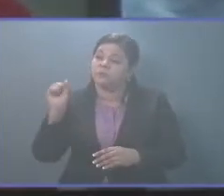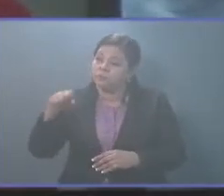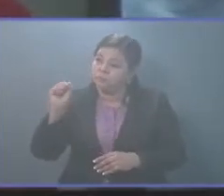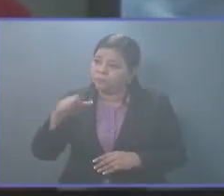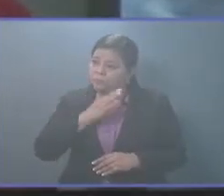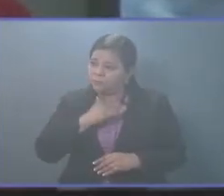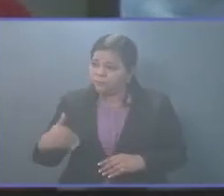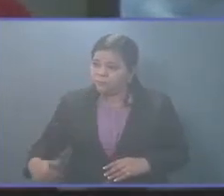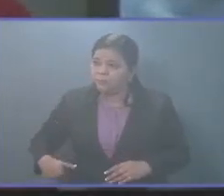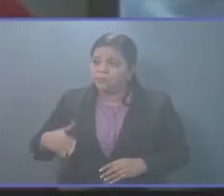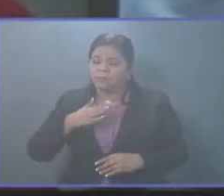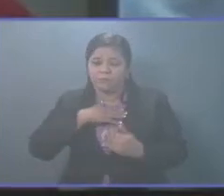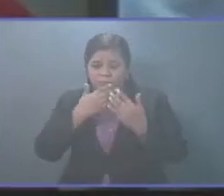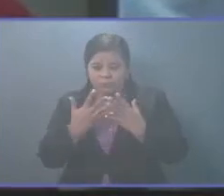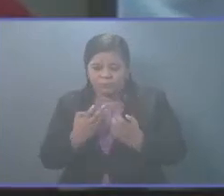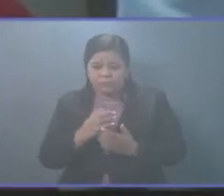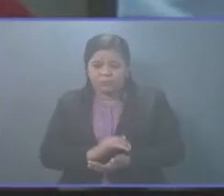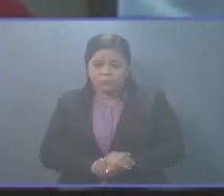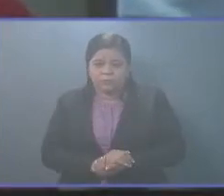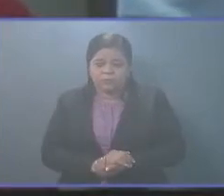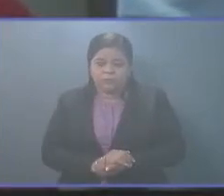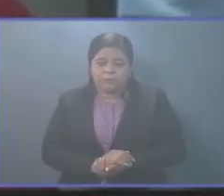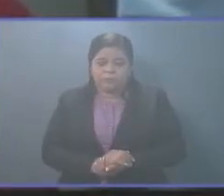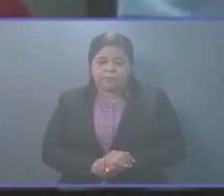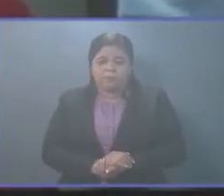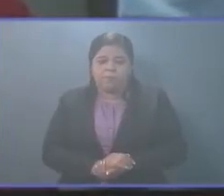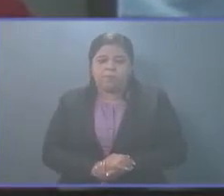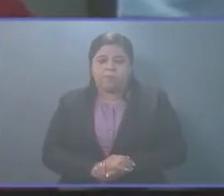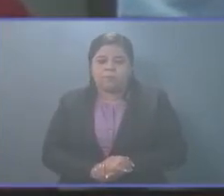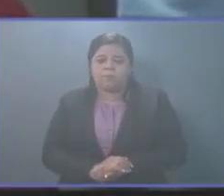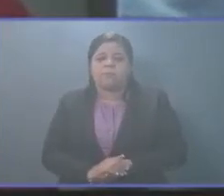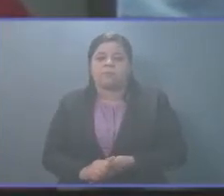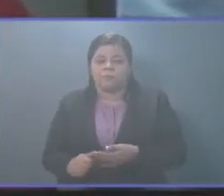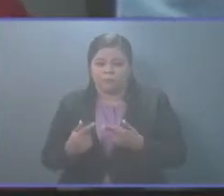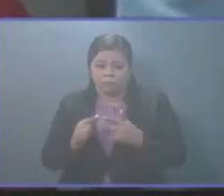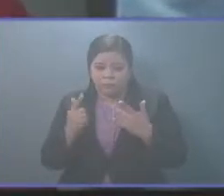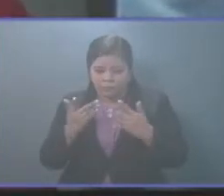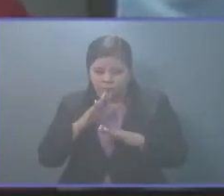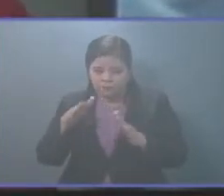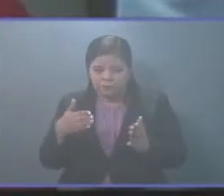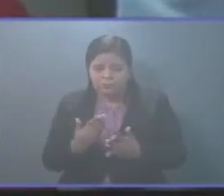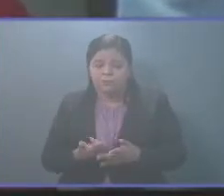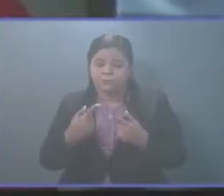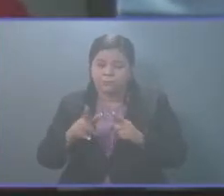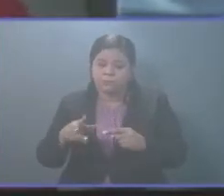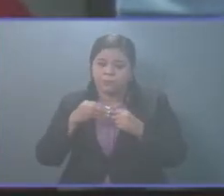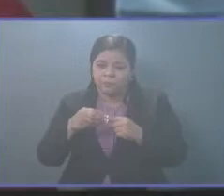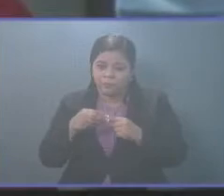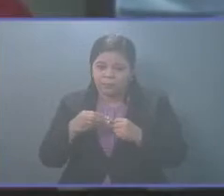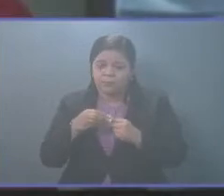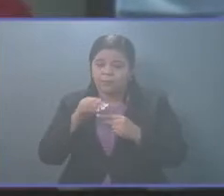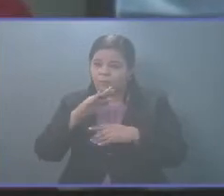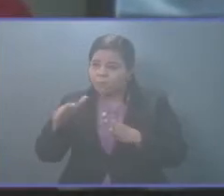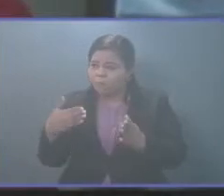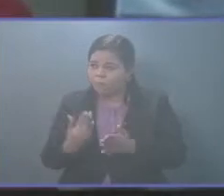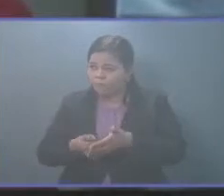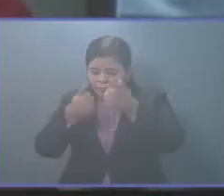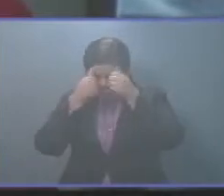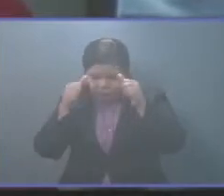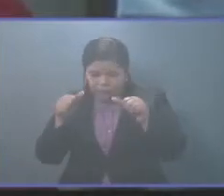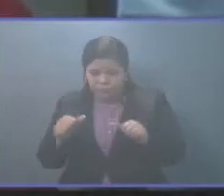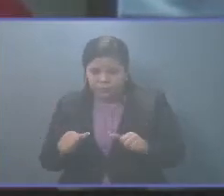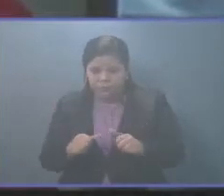dejar constancia de este tema, pero también solicitarle oficialmente que asignen los acuerdos